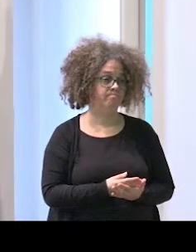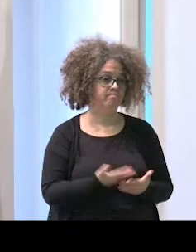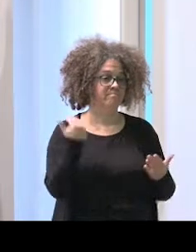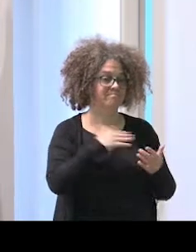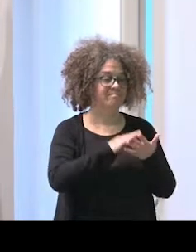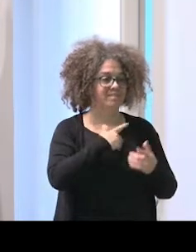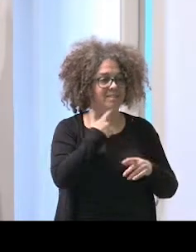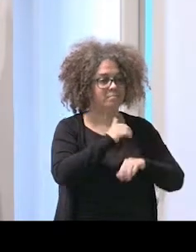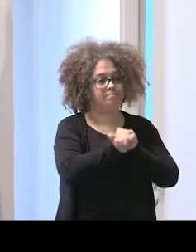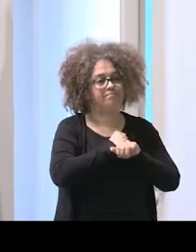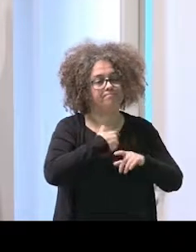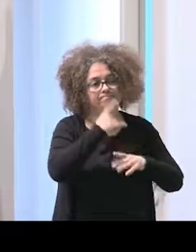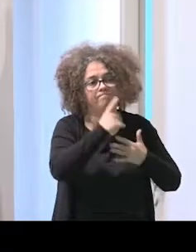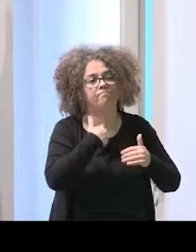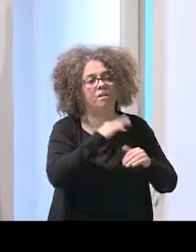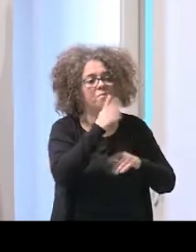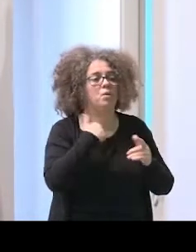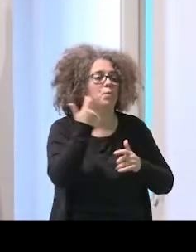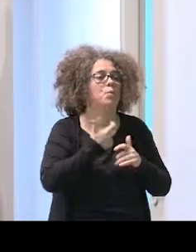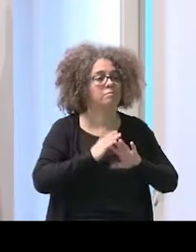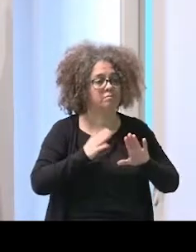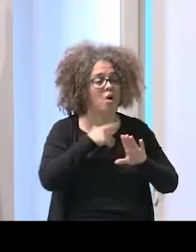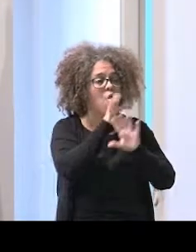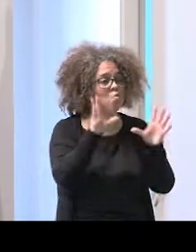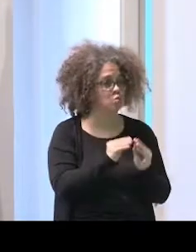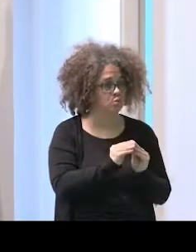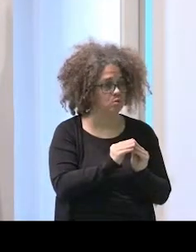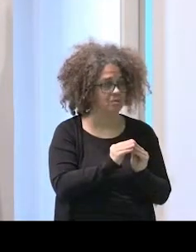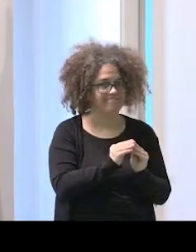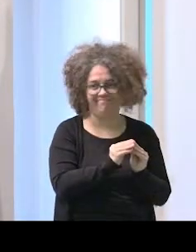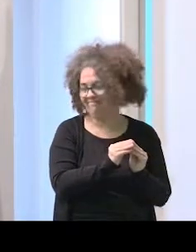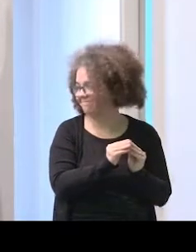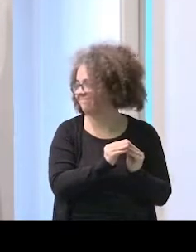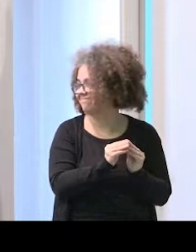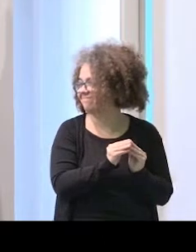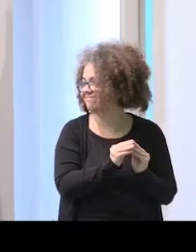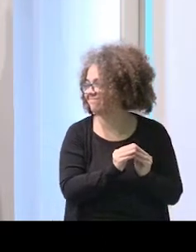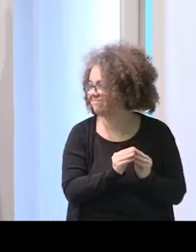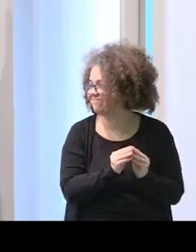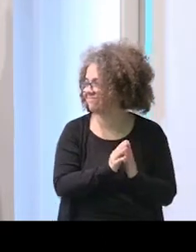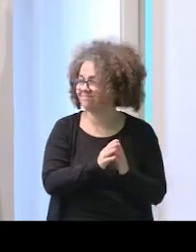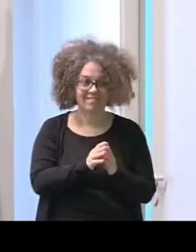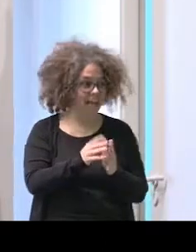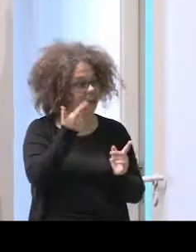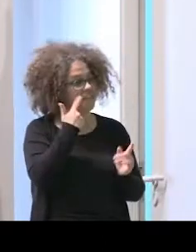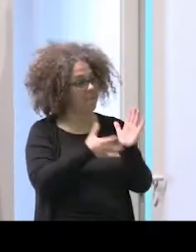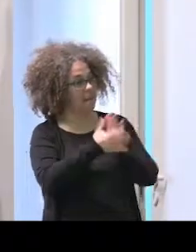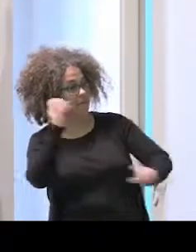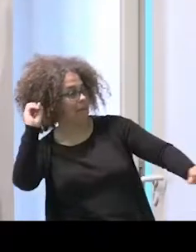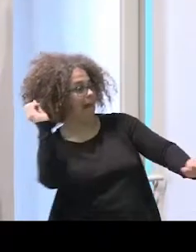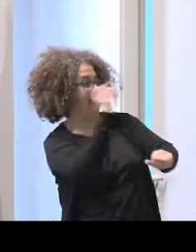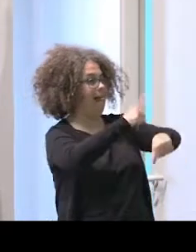hemos dicho, porque la sordera puede ser progresiva, ¿vale? Conclusiones, acabo ya. El zapato, ya estaba viendo el zapato y se estaba quitando ya el cordón,